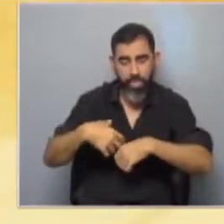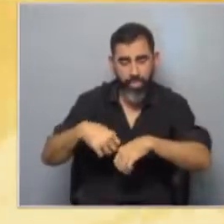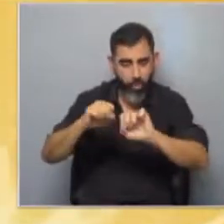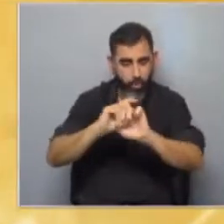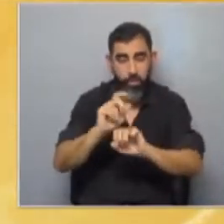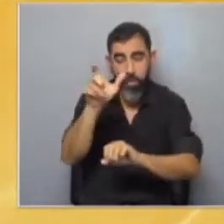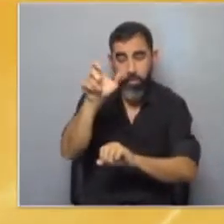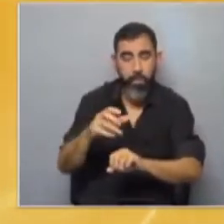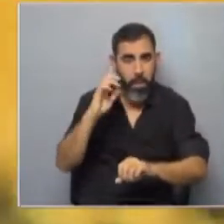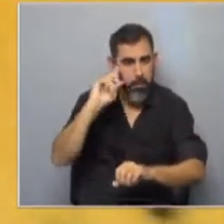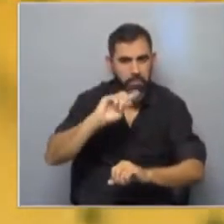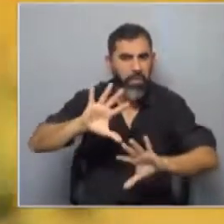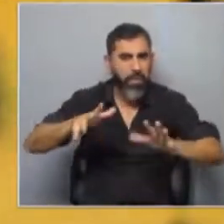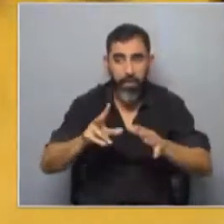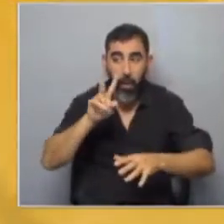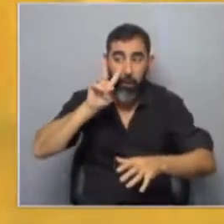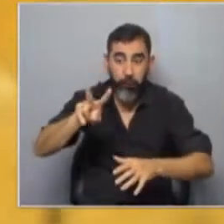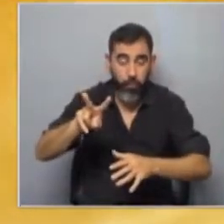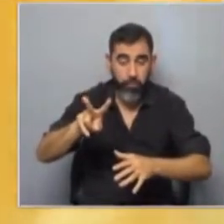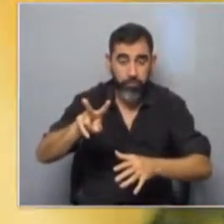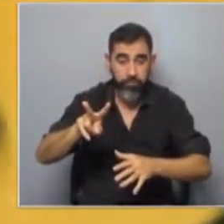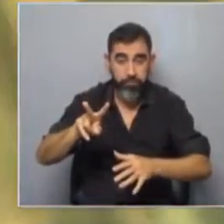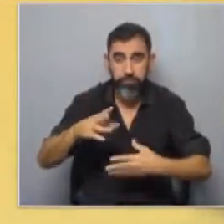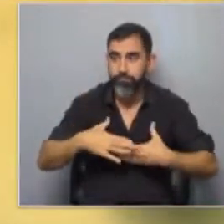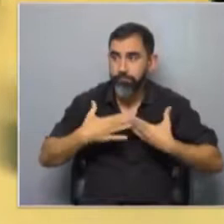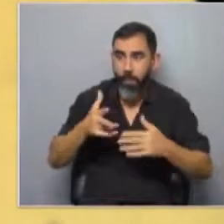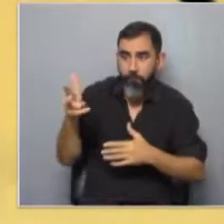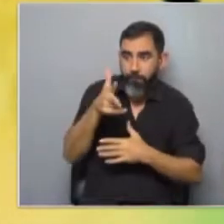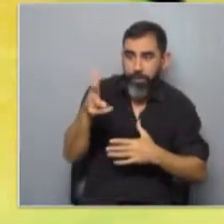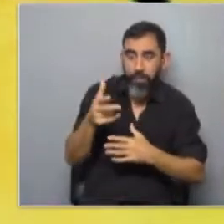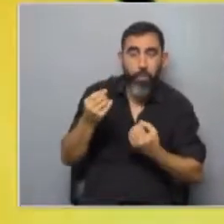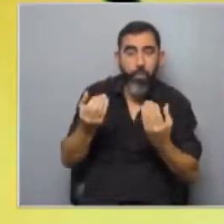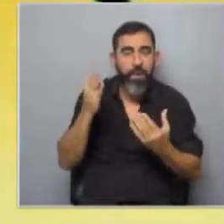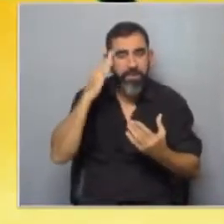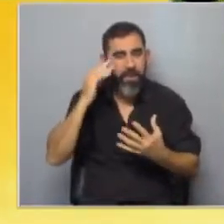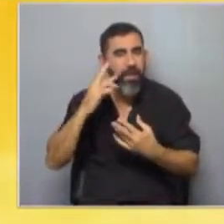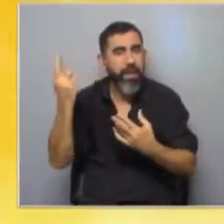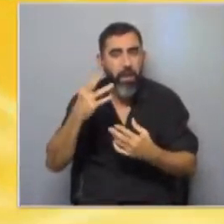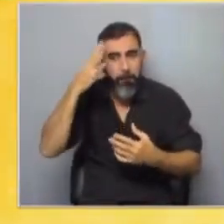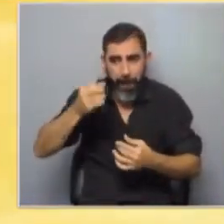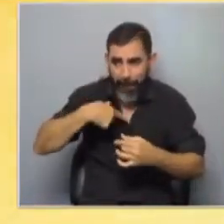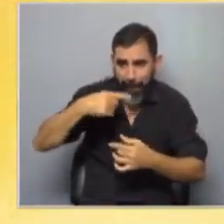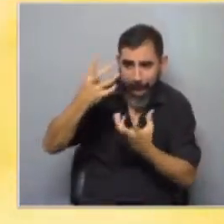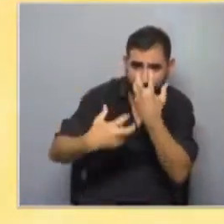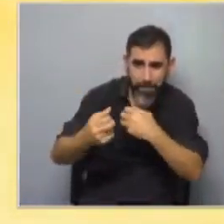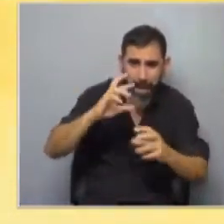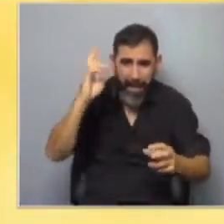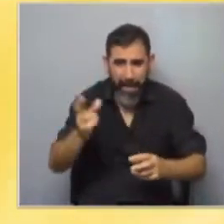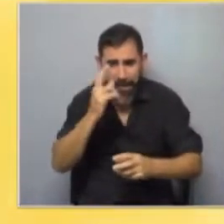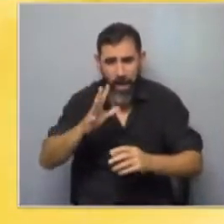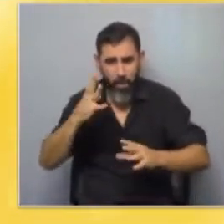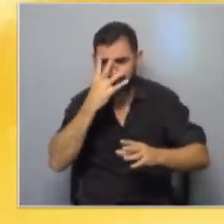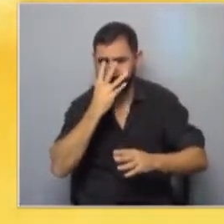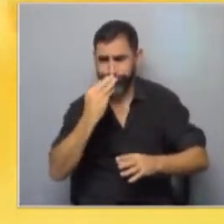una cosa interesante, para enganchar con esto que decía Leo, esto de la aventura a veces de encontrar especies, algo interesante que nos pasó